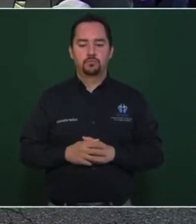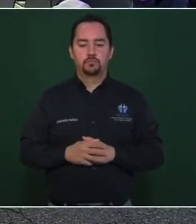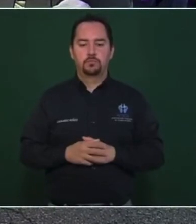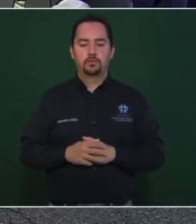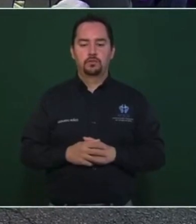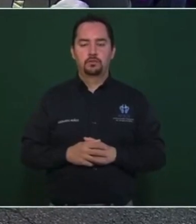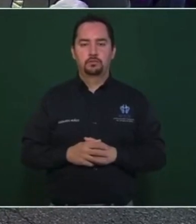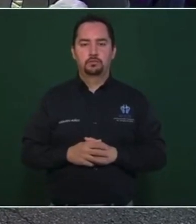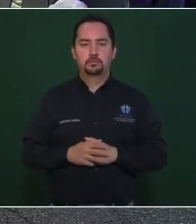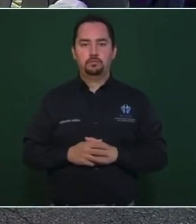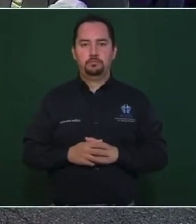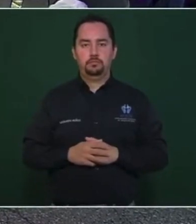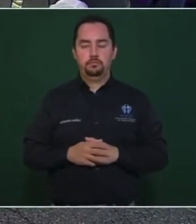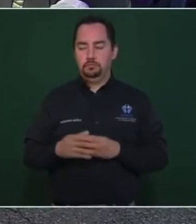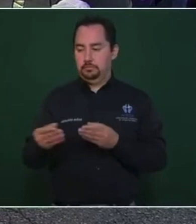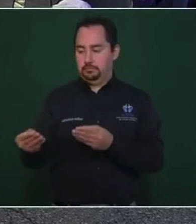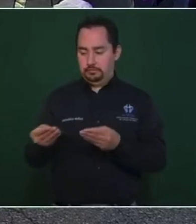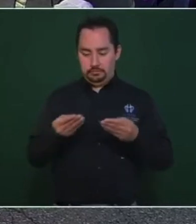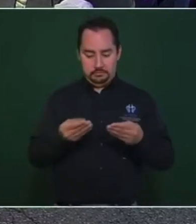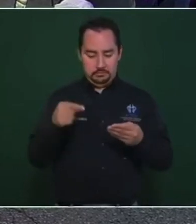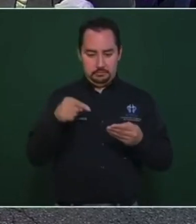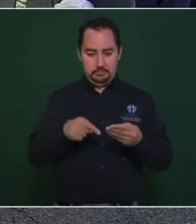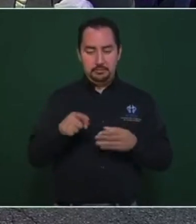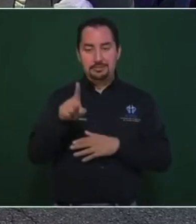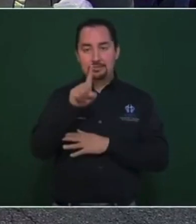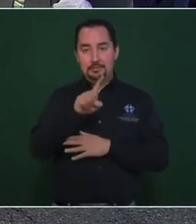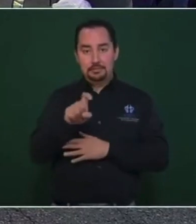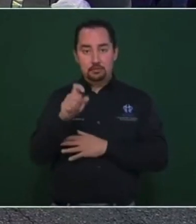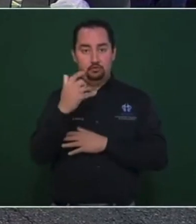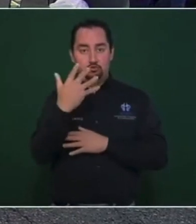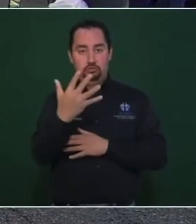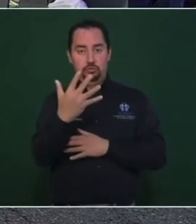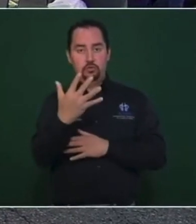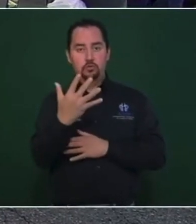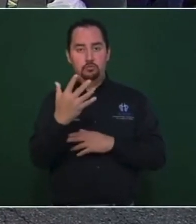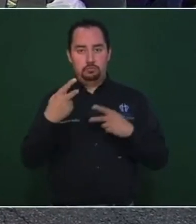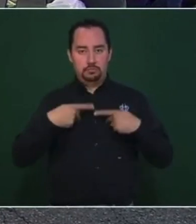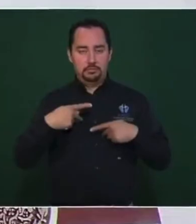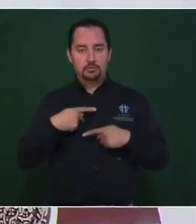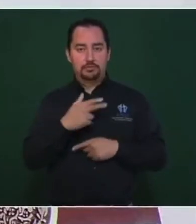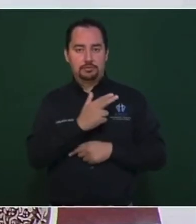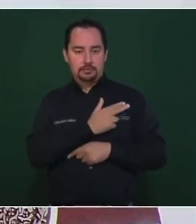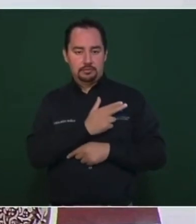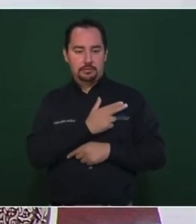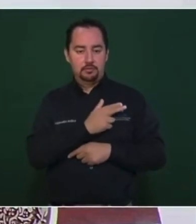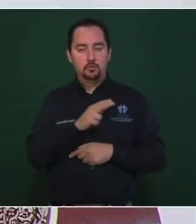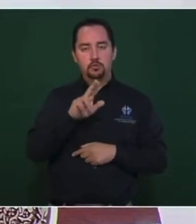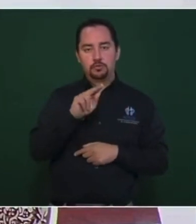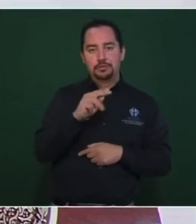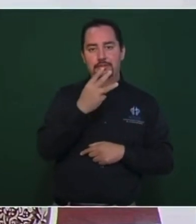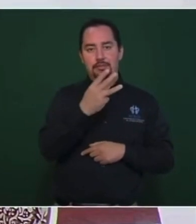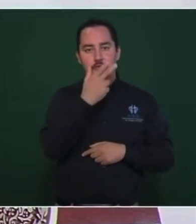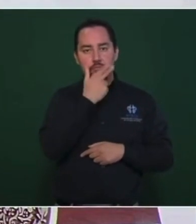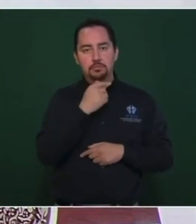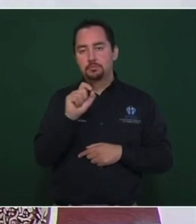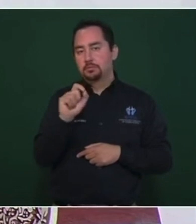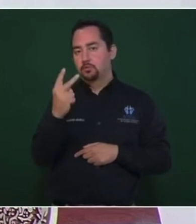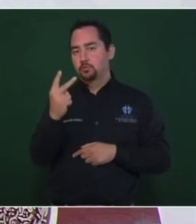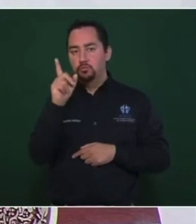El reporte preliminar es de 105 personas lesionadas, 83 hombres, 22